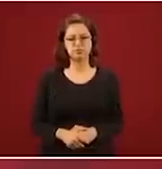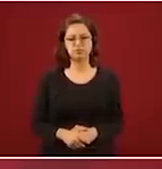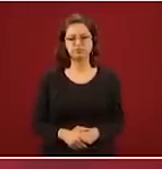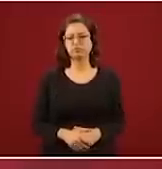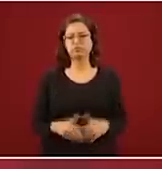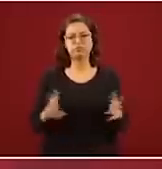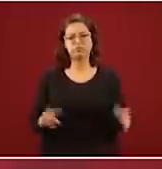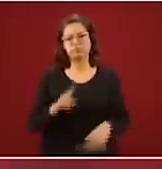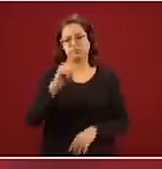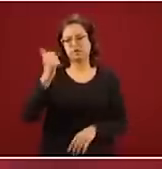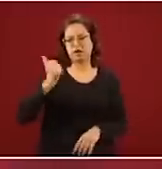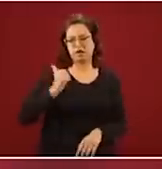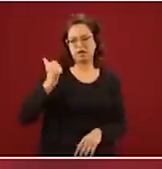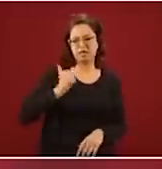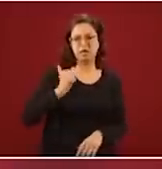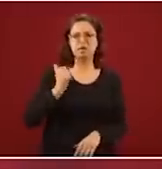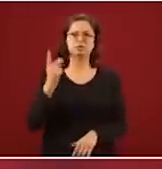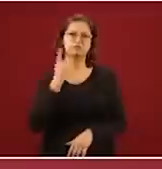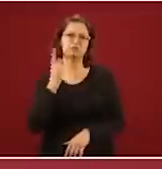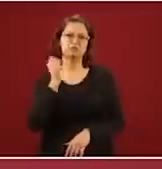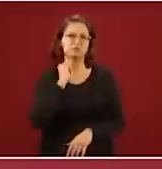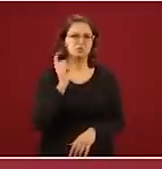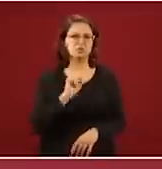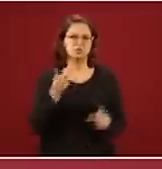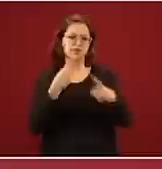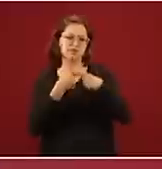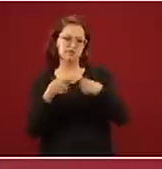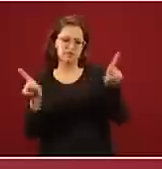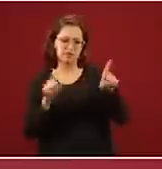otros procedimientos, pero